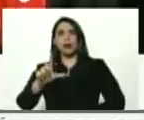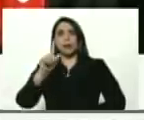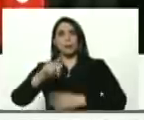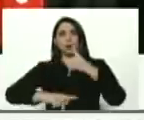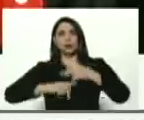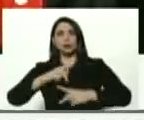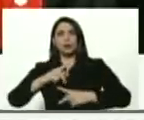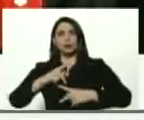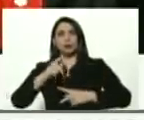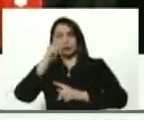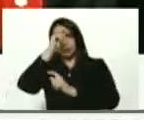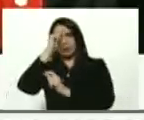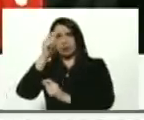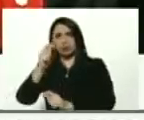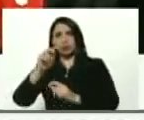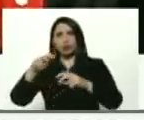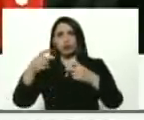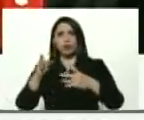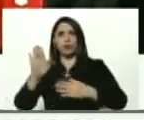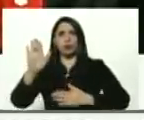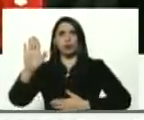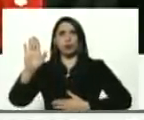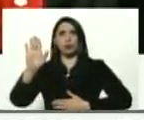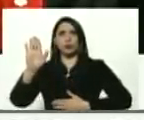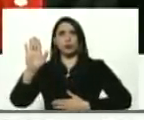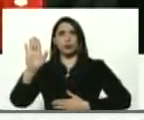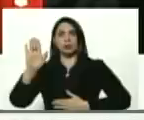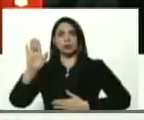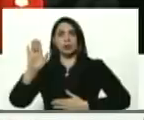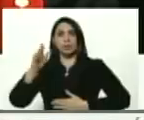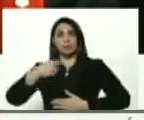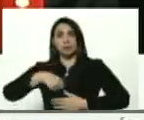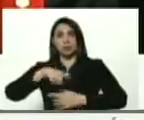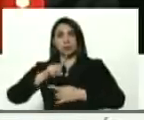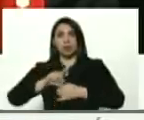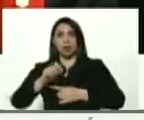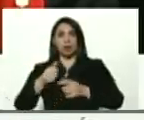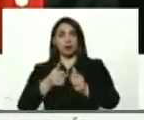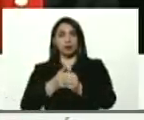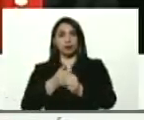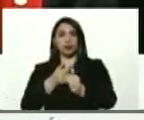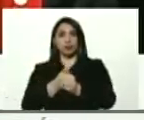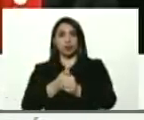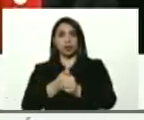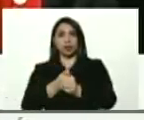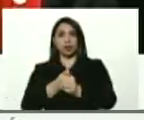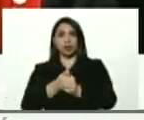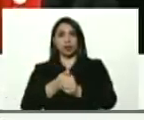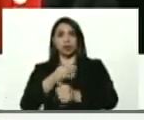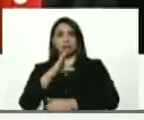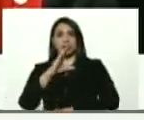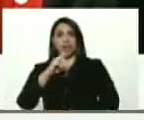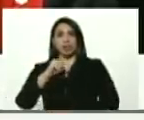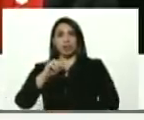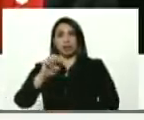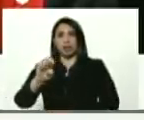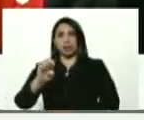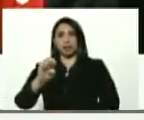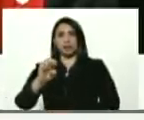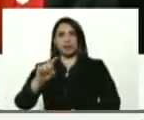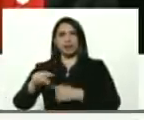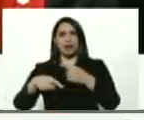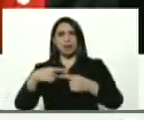juramentación de los rectores y rectoras principales y suplentes del Consejo Nacional Electoral, decíamos, luego de declararse la